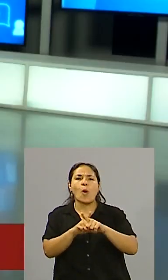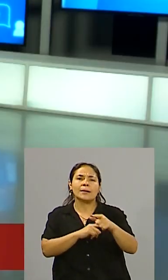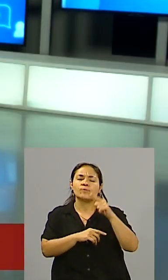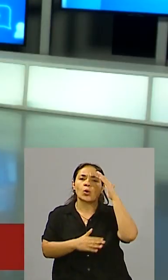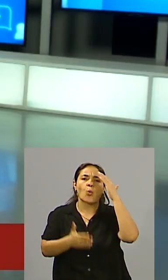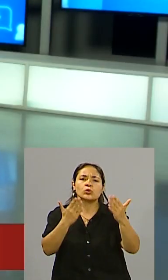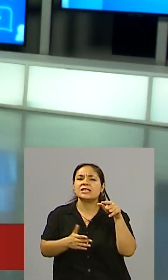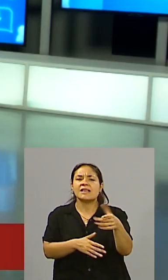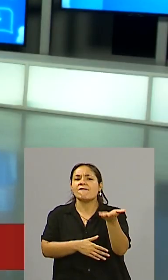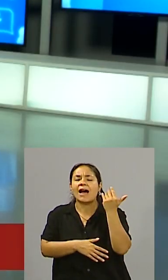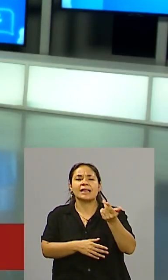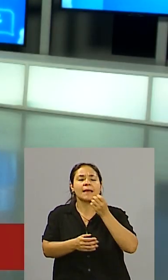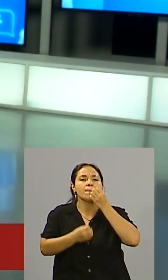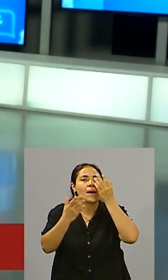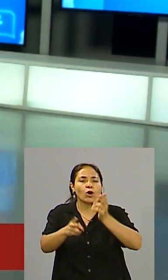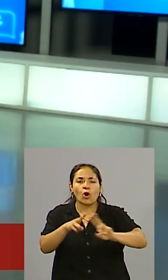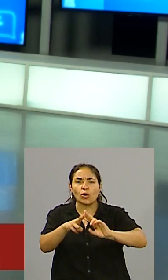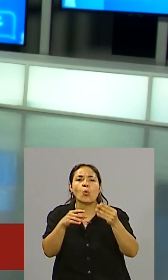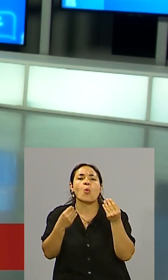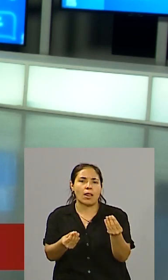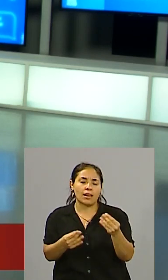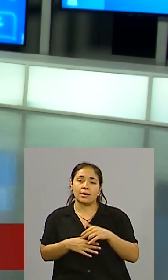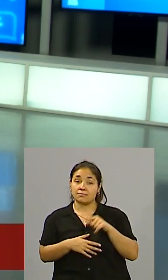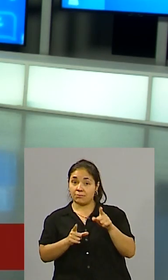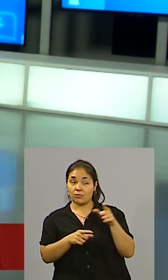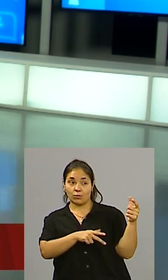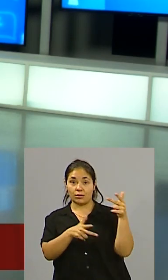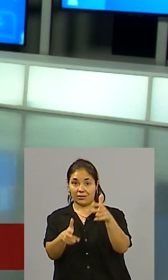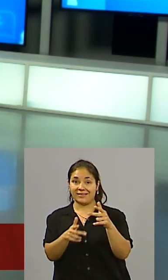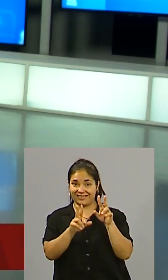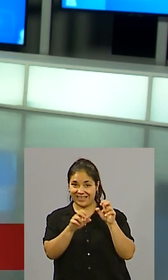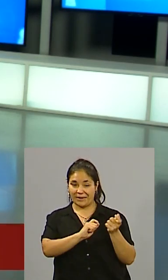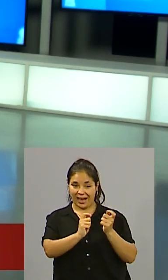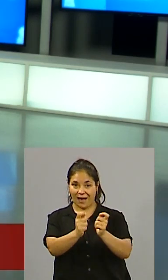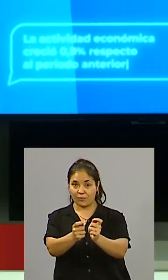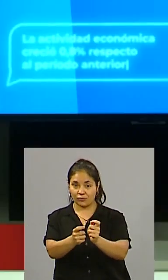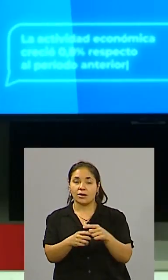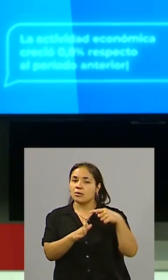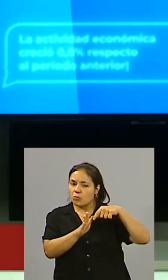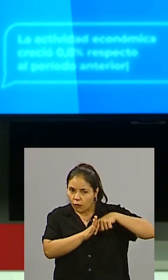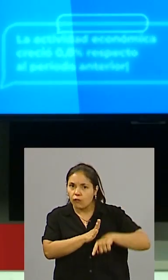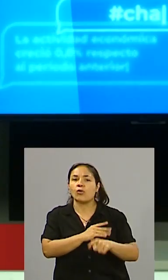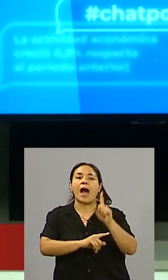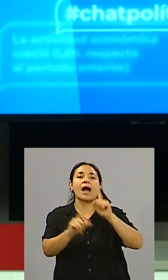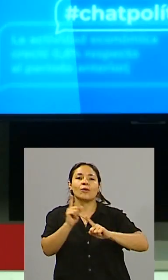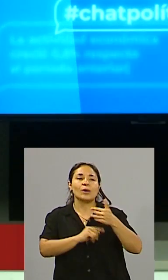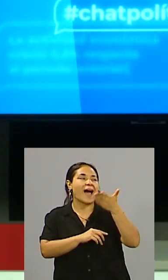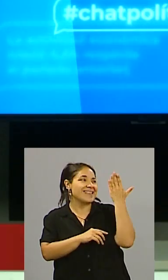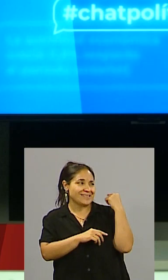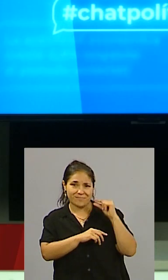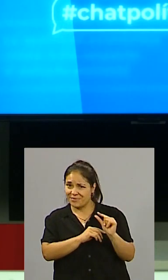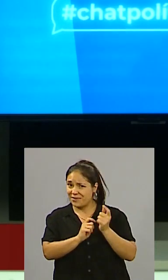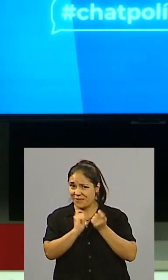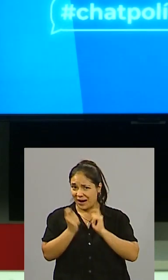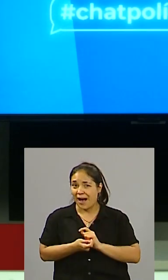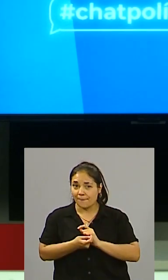Bueno, por un lado hay que profundizar en estos cambios que vos decís, porque algunos son muy jóvenes. ¿A qué me refiero con esto? Todo